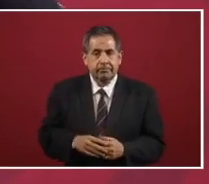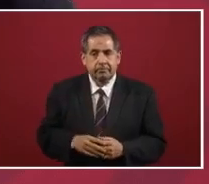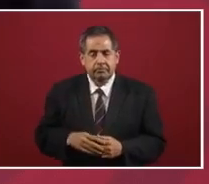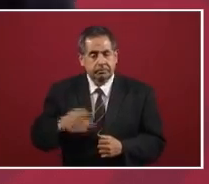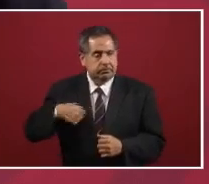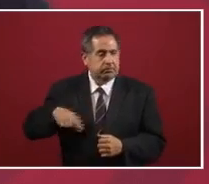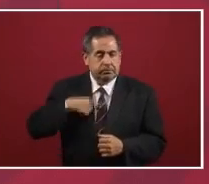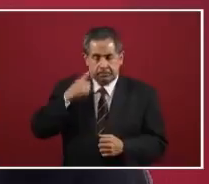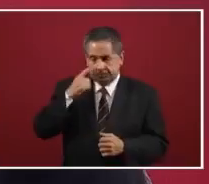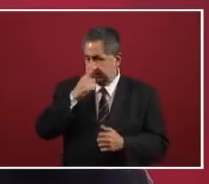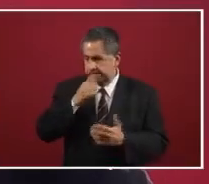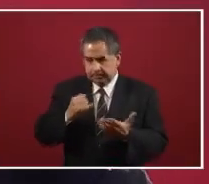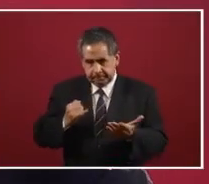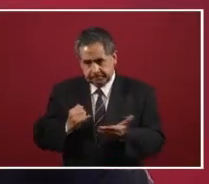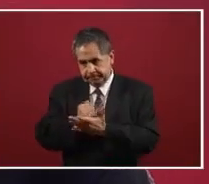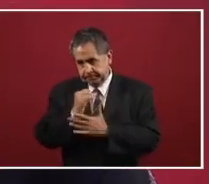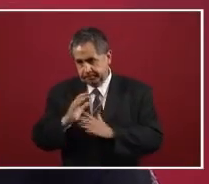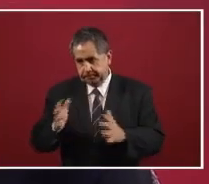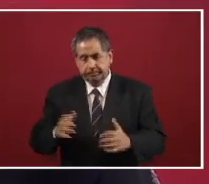decidimos